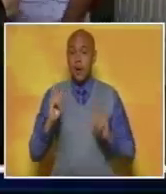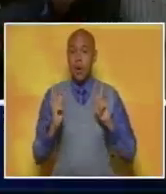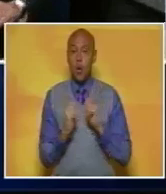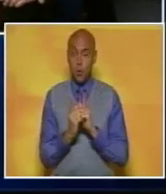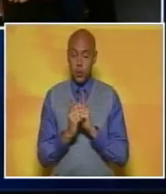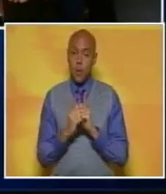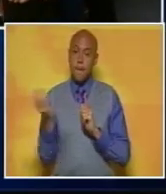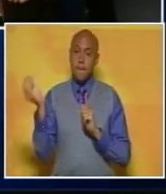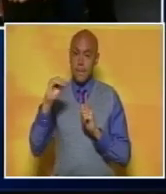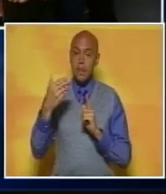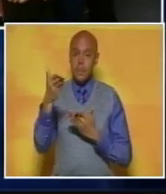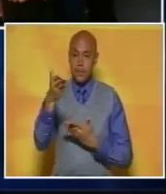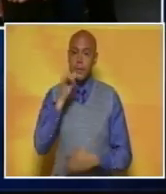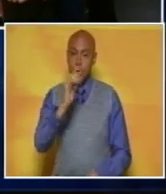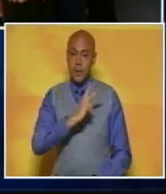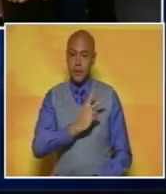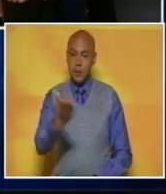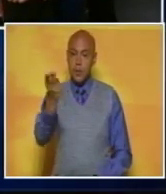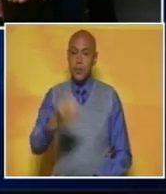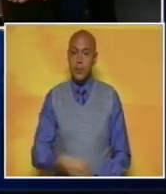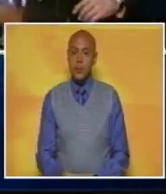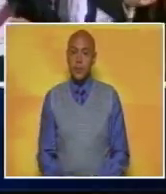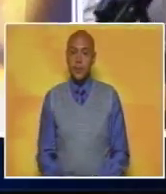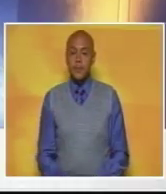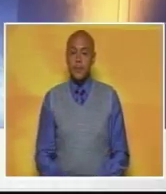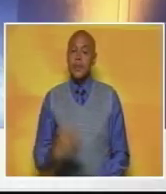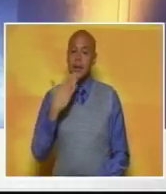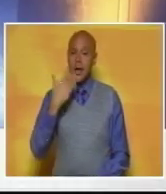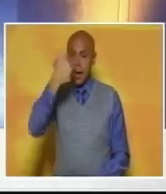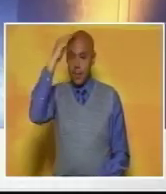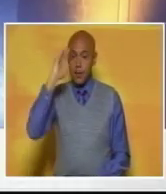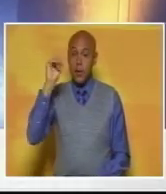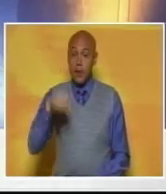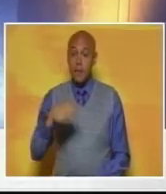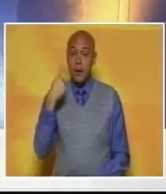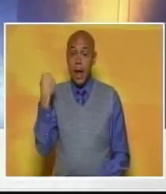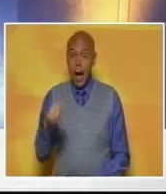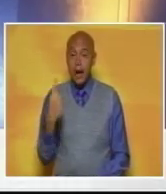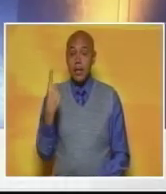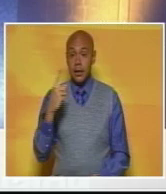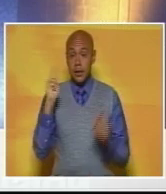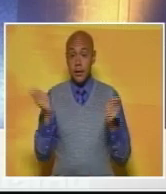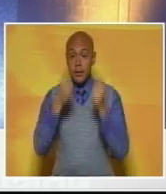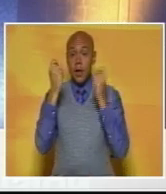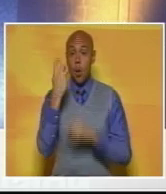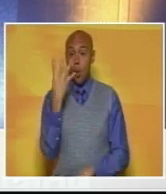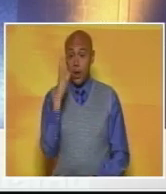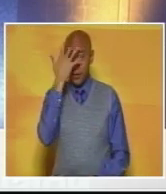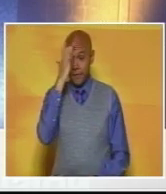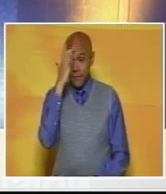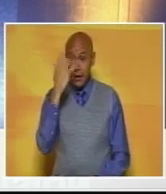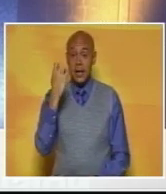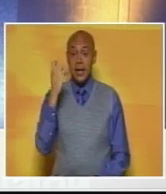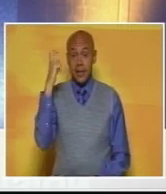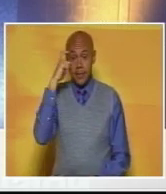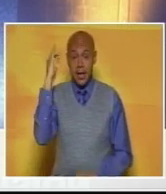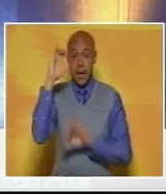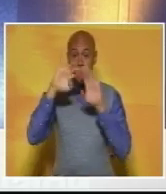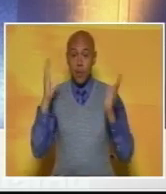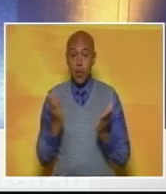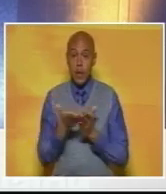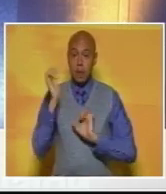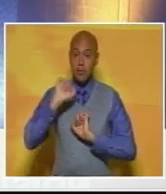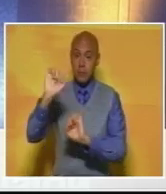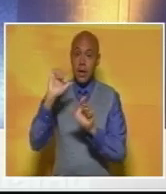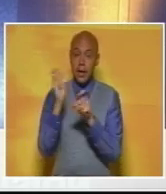con más de la emisión meridiana, el noticiero Venevisión. Gracias, Manuel. Con motivo de conmemorarse cada 4 de febrero el Día Mundial contra el Cáncer, la